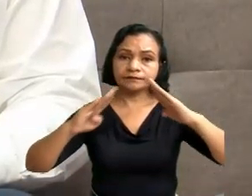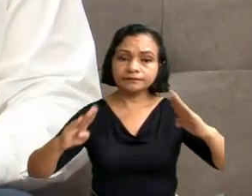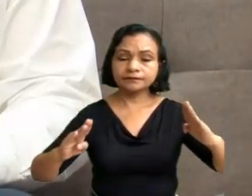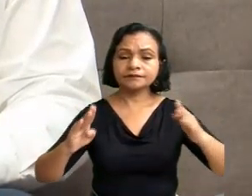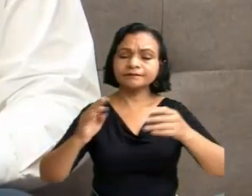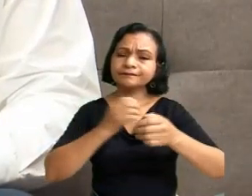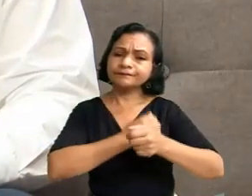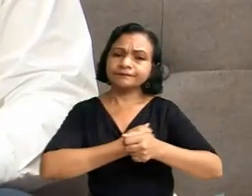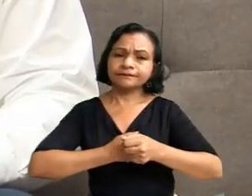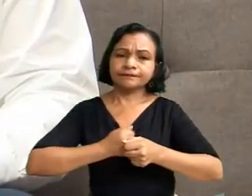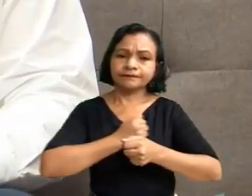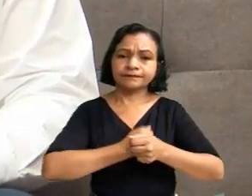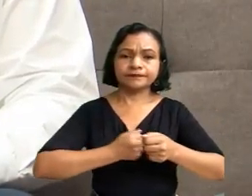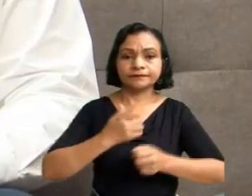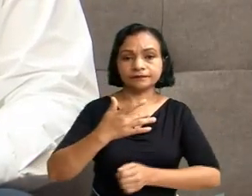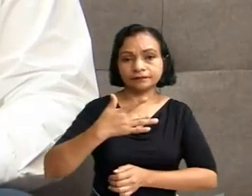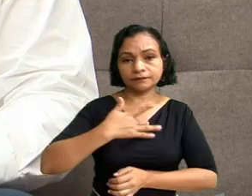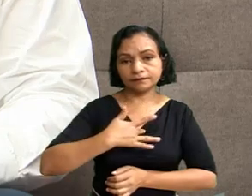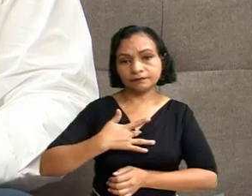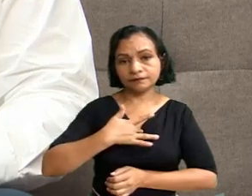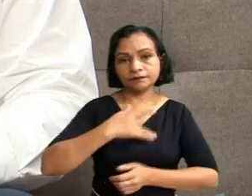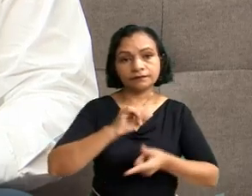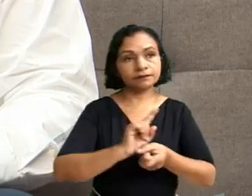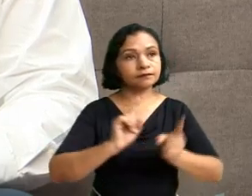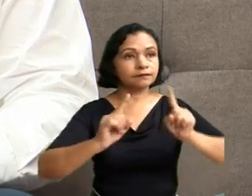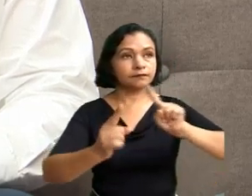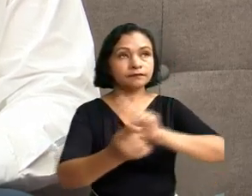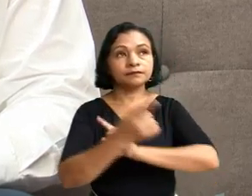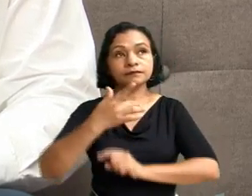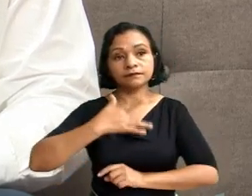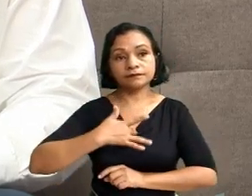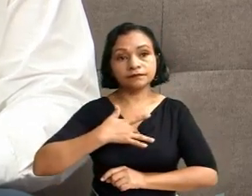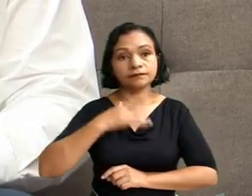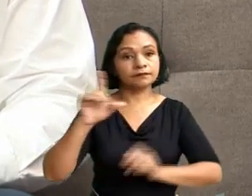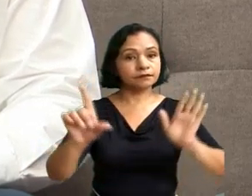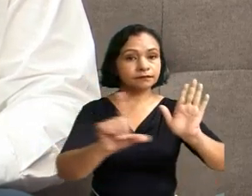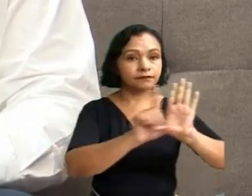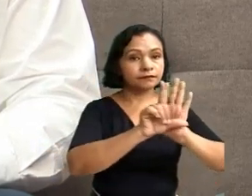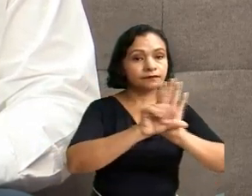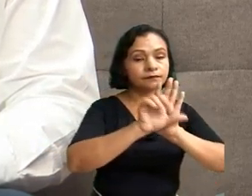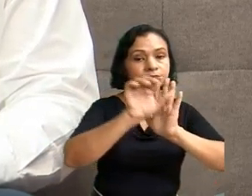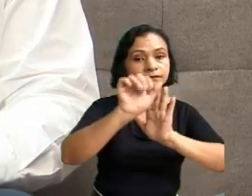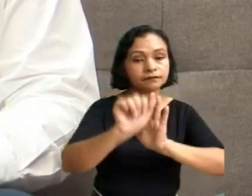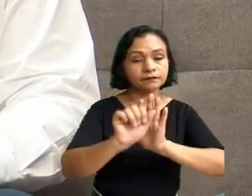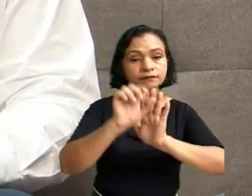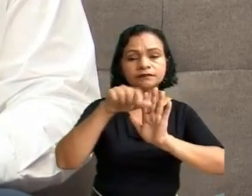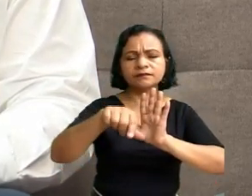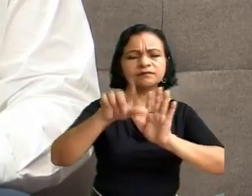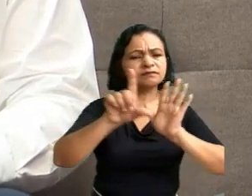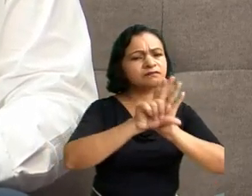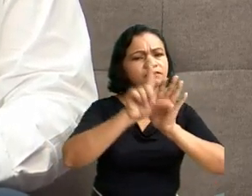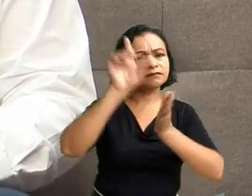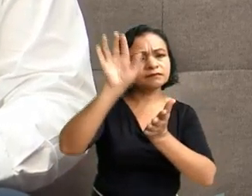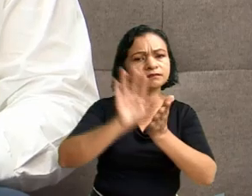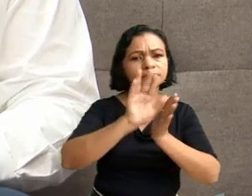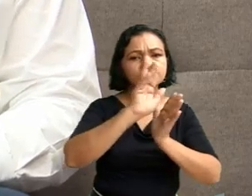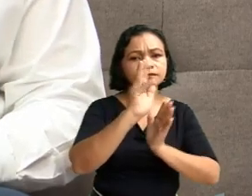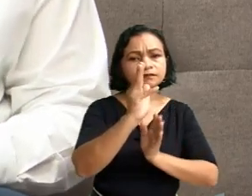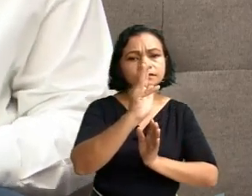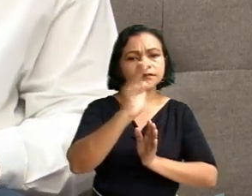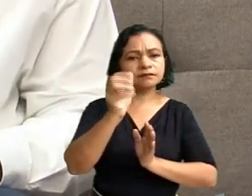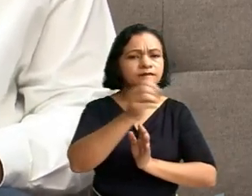reconciliación la necesaria transición y la necesaria ley de amnistía cuál es el espíritu de la ley ley 996